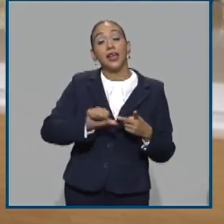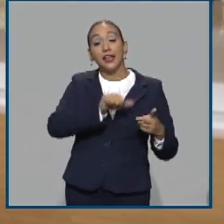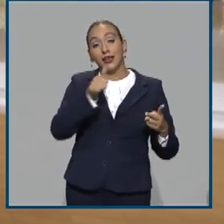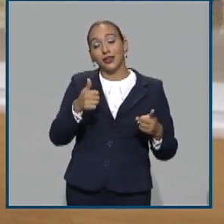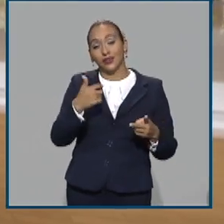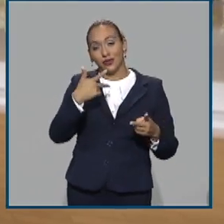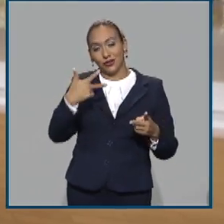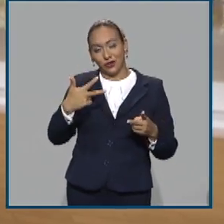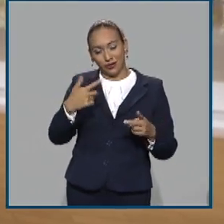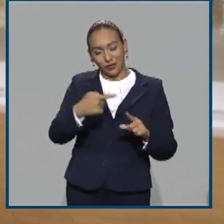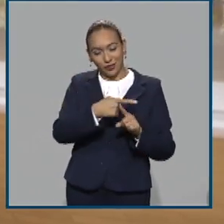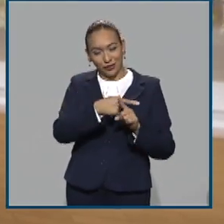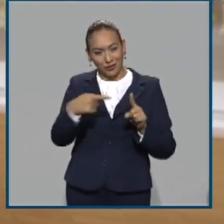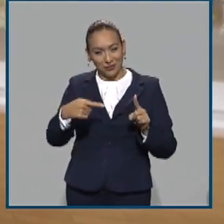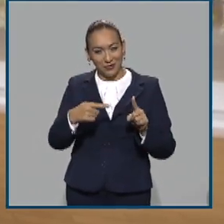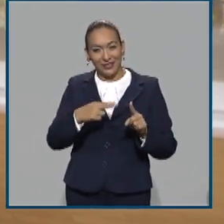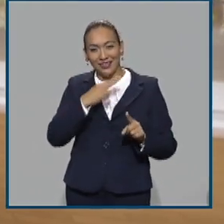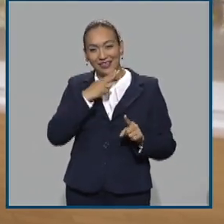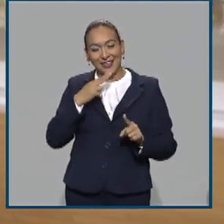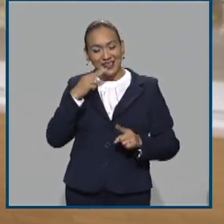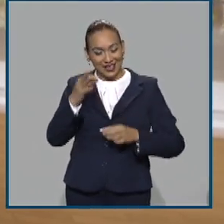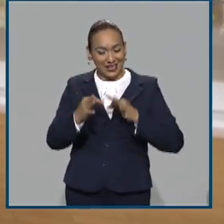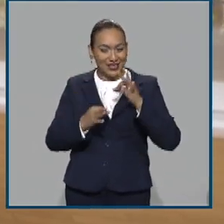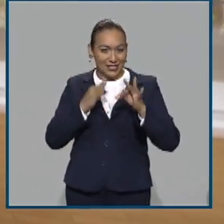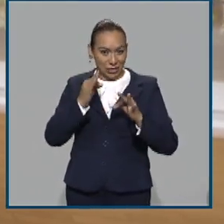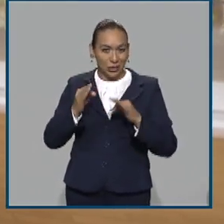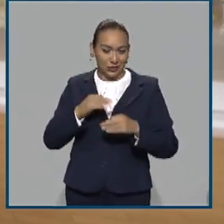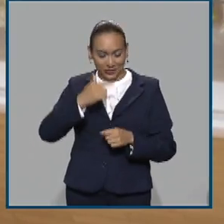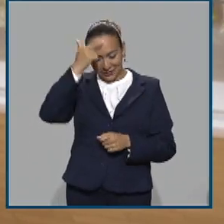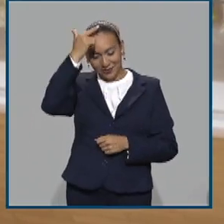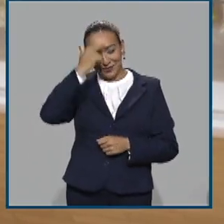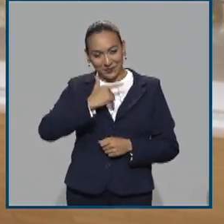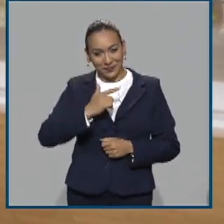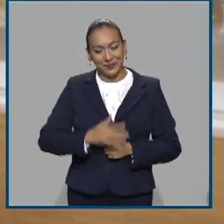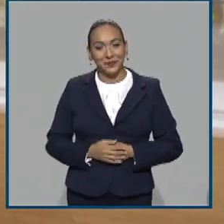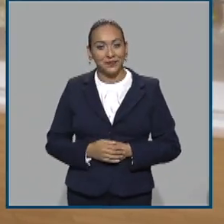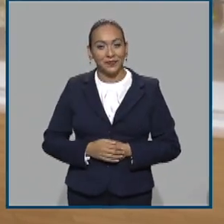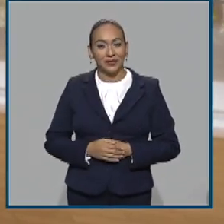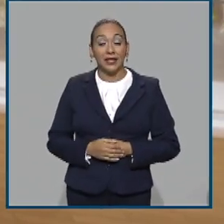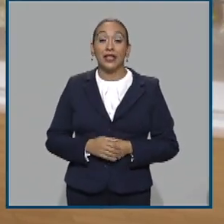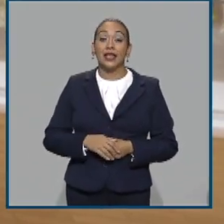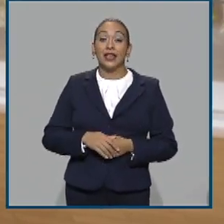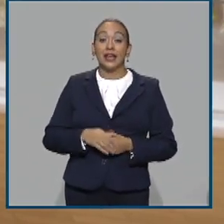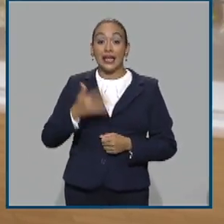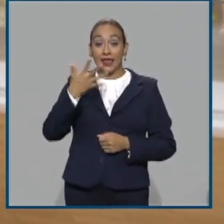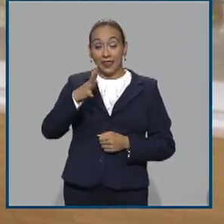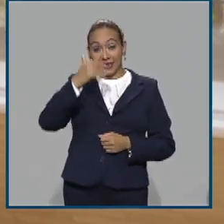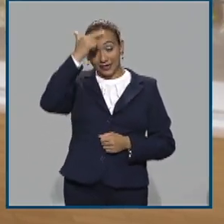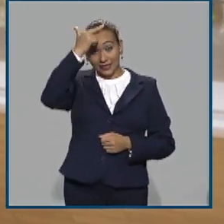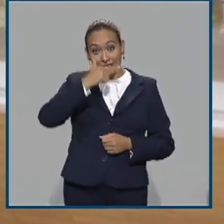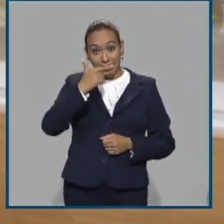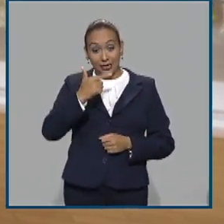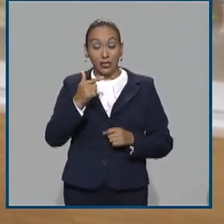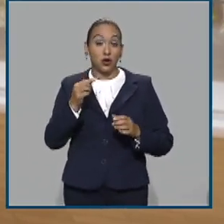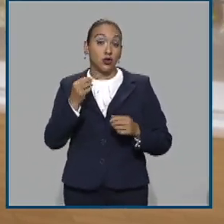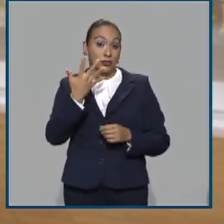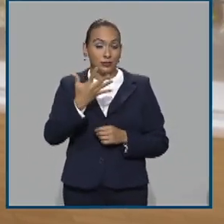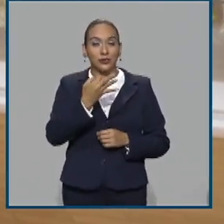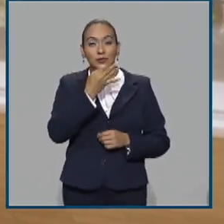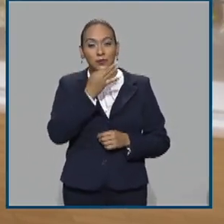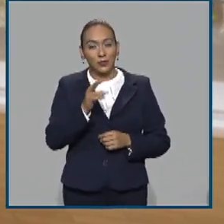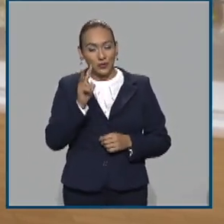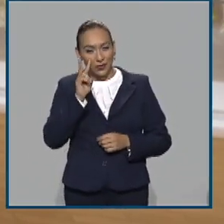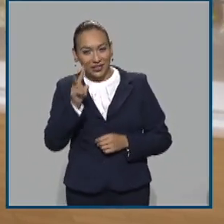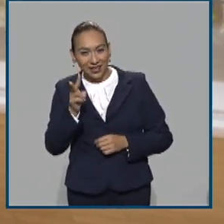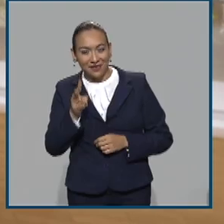19:30 horas nuestro avance informativo y a las 20:30 el noticiario nocturno. Y a las 10 de la noche con 5 minutos lo